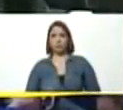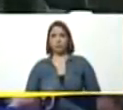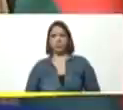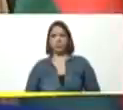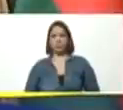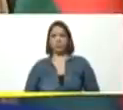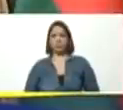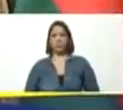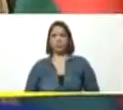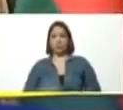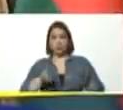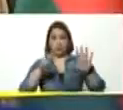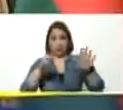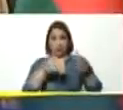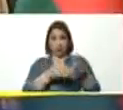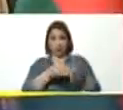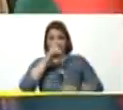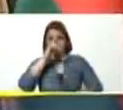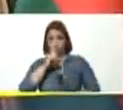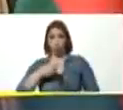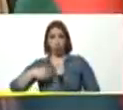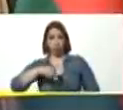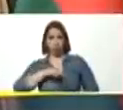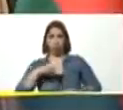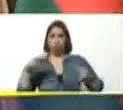Y de esos 7.000 años que conocemos,